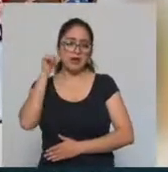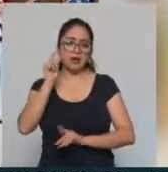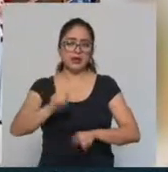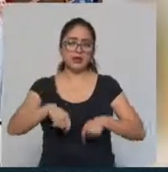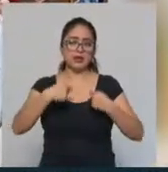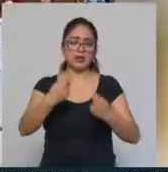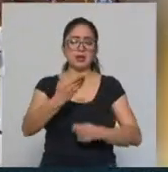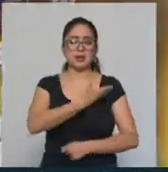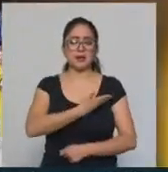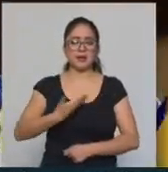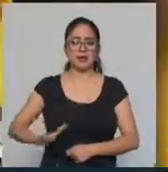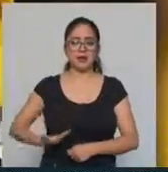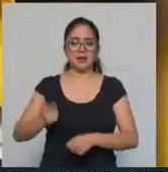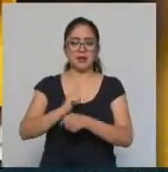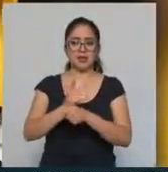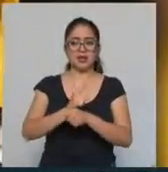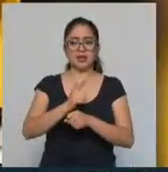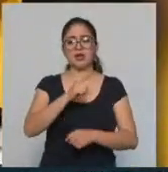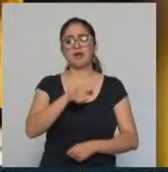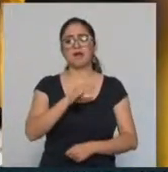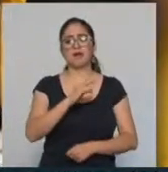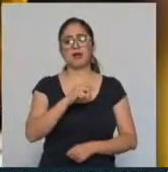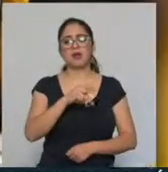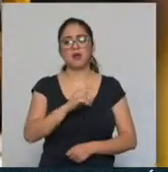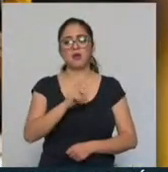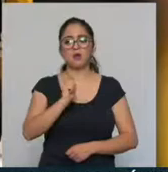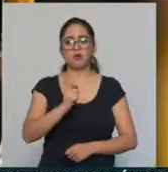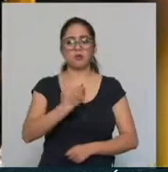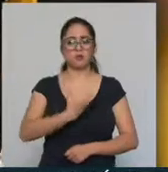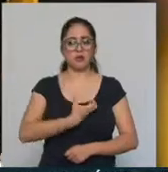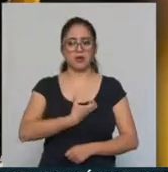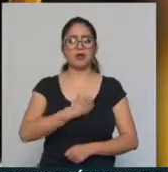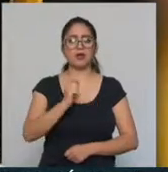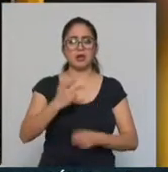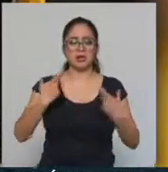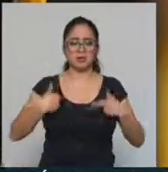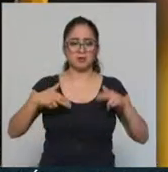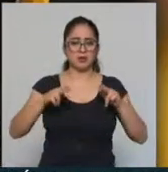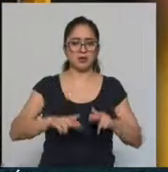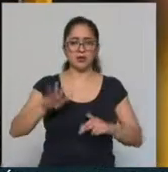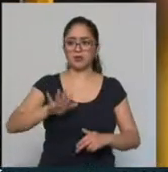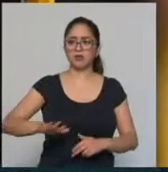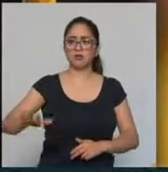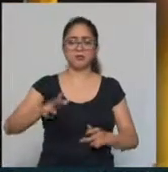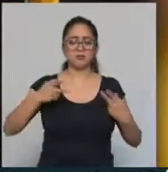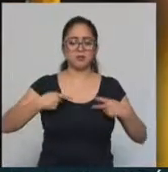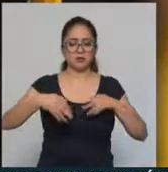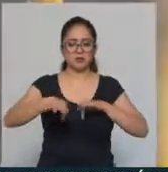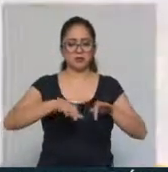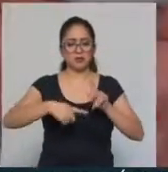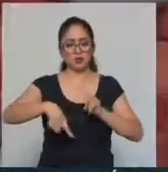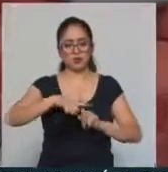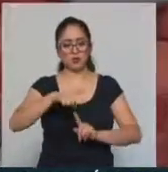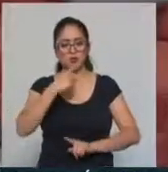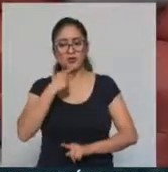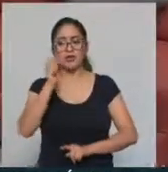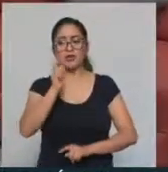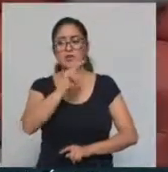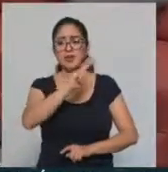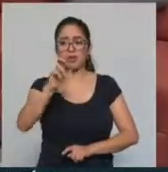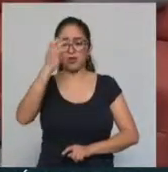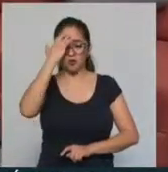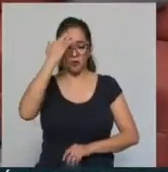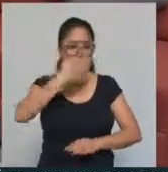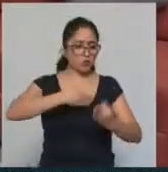presidente, el licenciado Fernando Zúñiga Cárdenas, esta medalla en nombre de la Cruz Roja Mexicana. De verdad. Un reconocimiento para la labor de